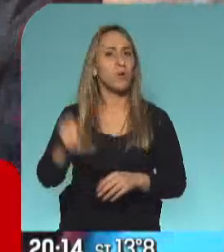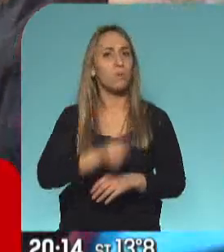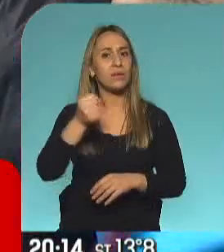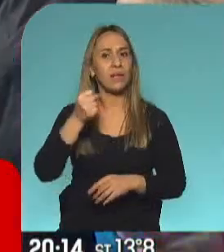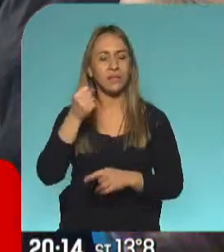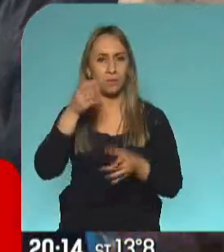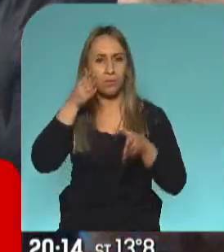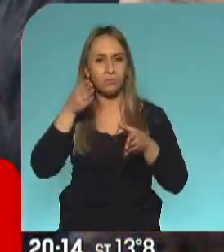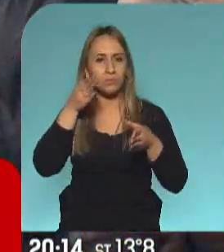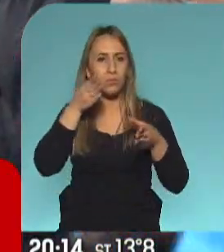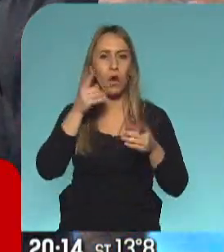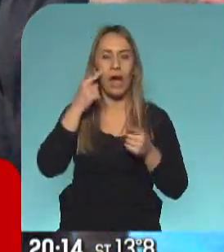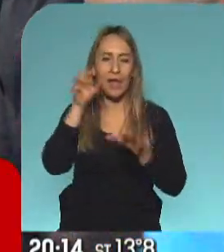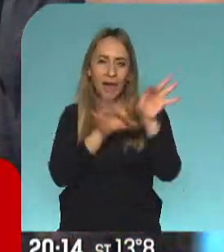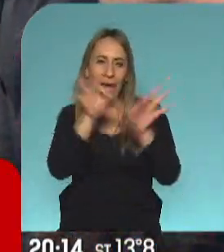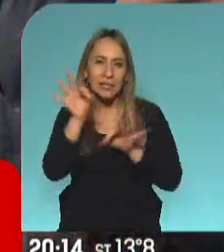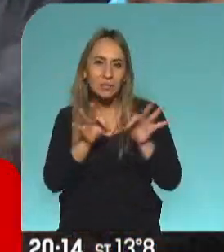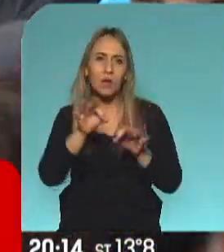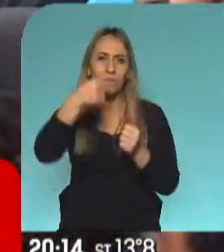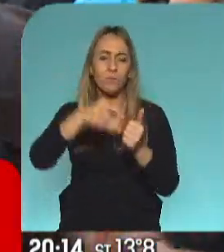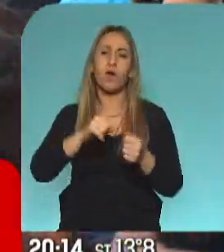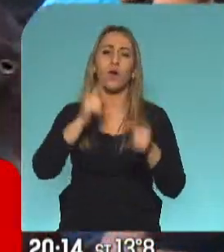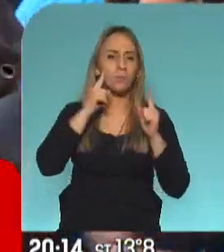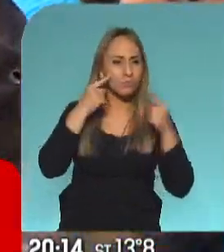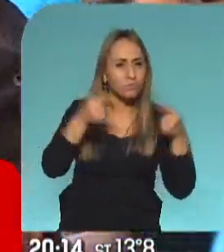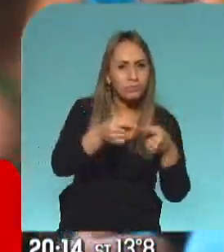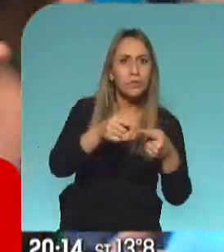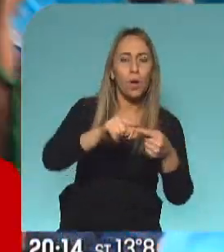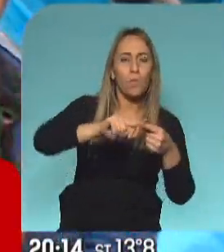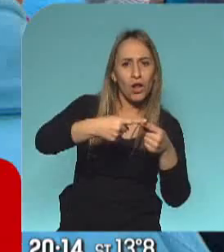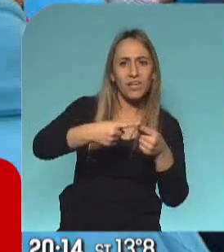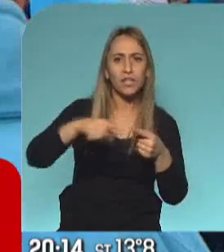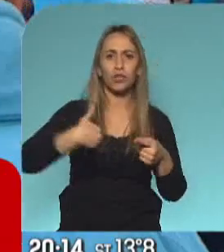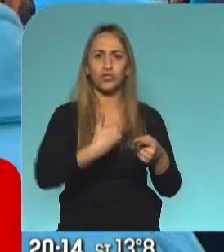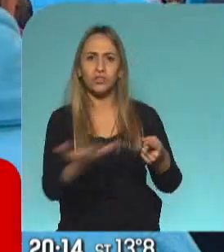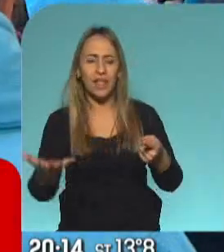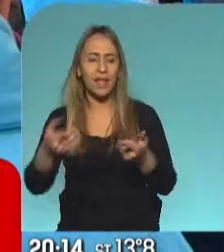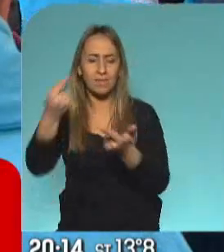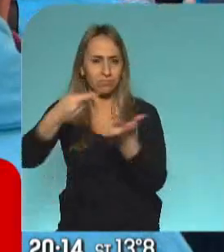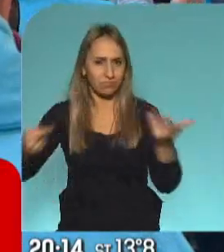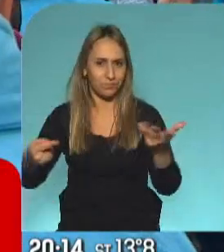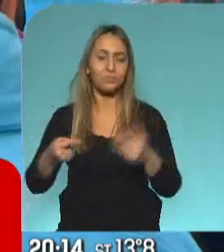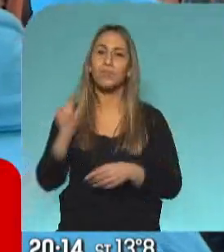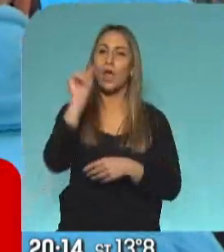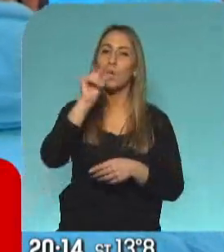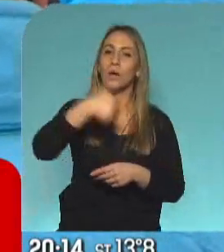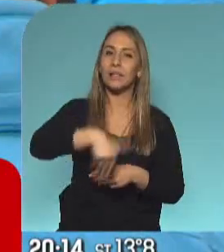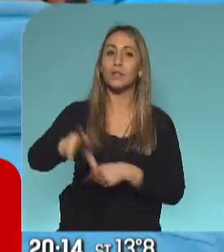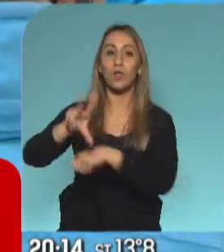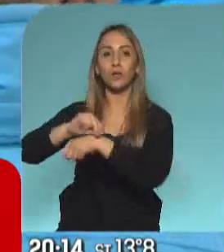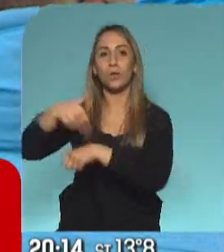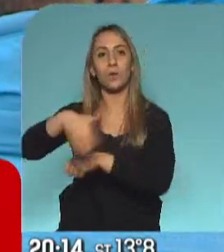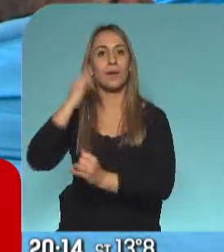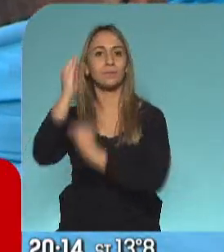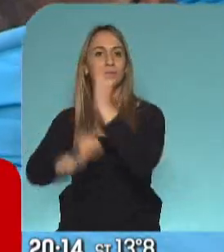desde lo social. Aquí tenemos a nuestro doctor, a Sergio Perrone, que desde el primer día, en un ratito el doctor nos va a contar qué es lo que sucede hoy